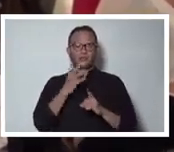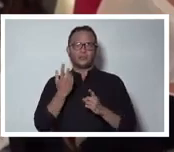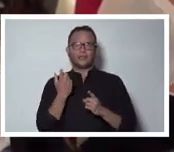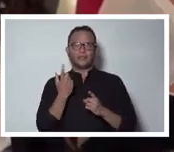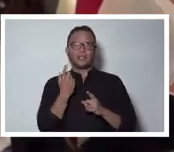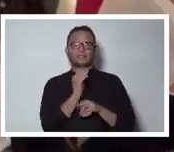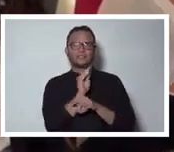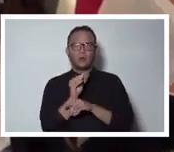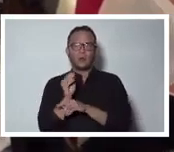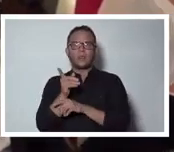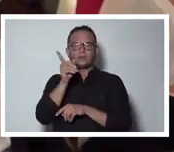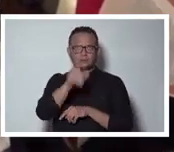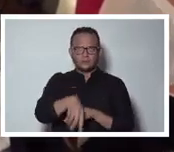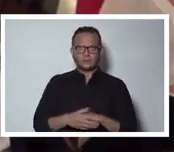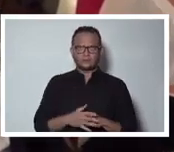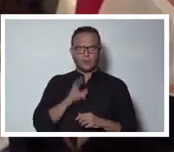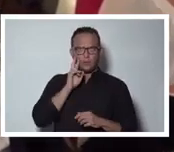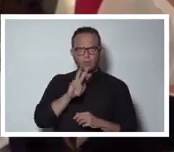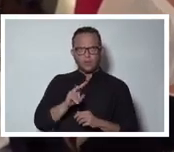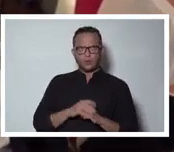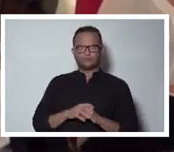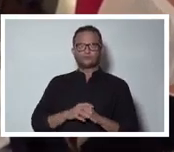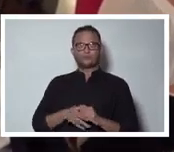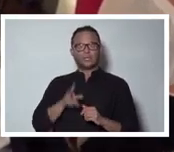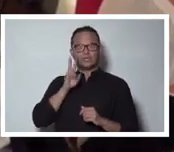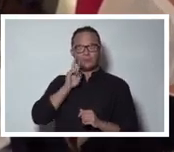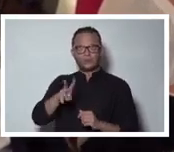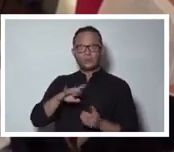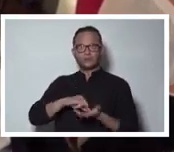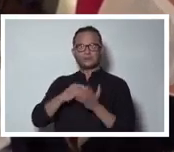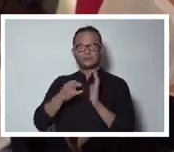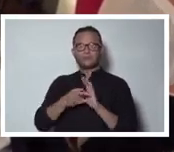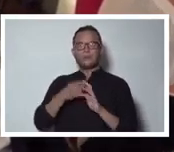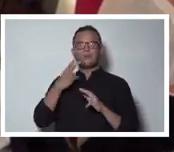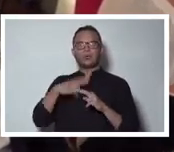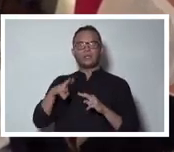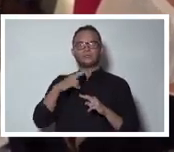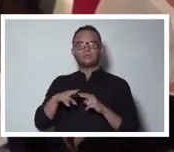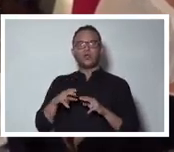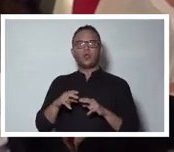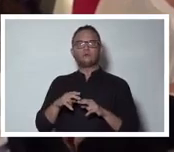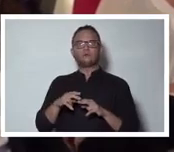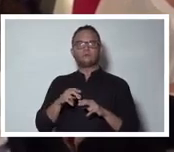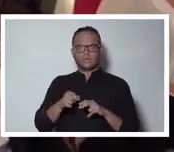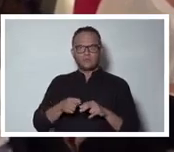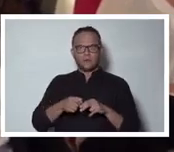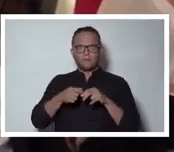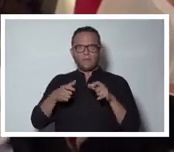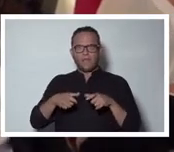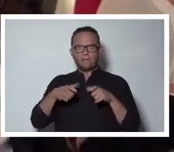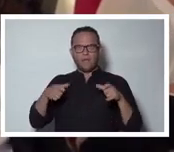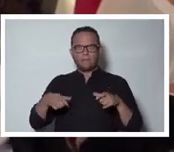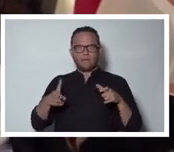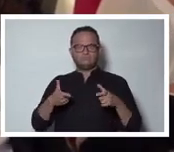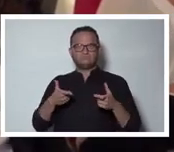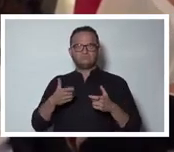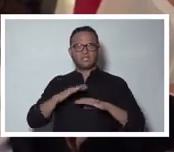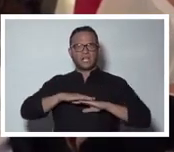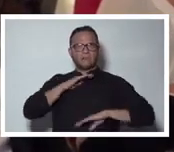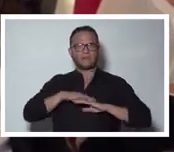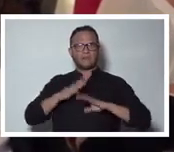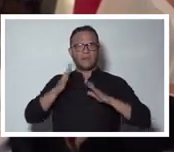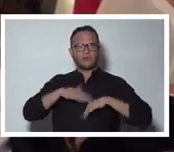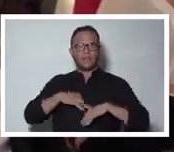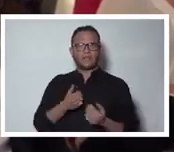necesitan ser cuidados y estamos viendo también como los sistemas políticos cada vez son más incapaces